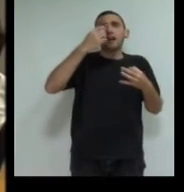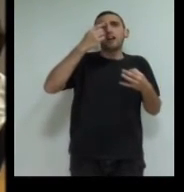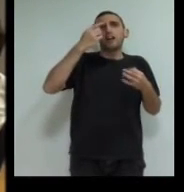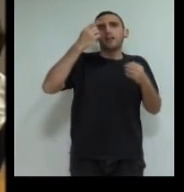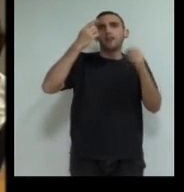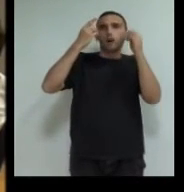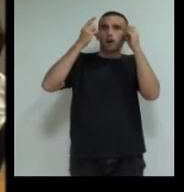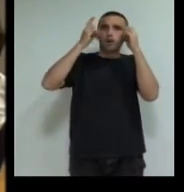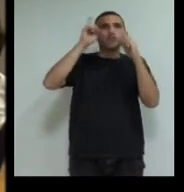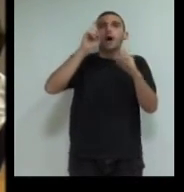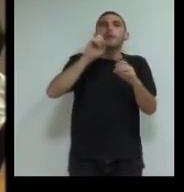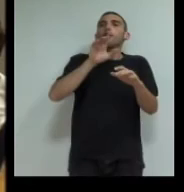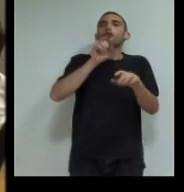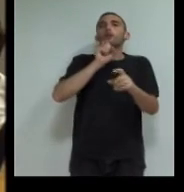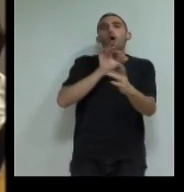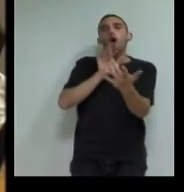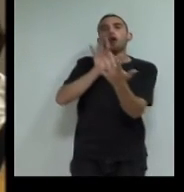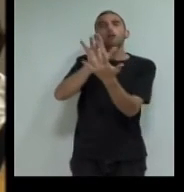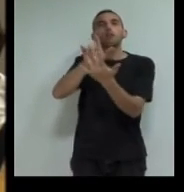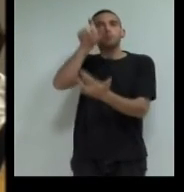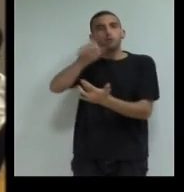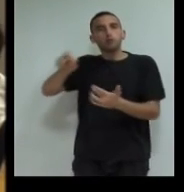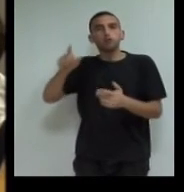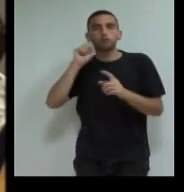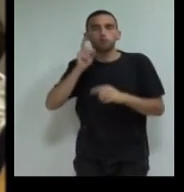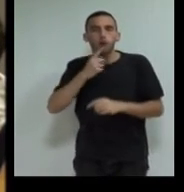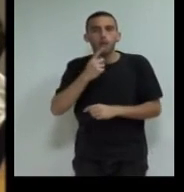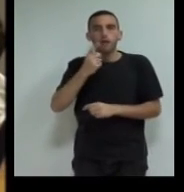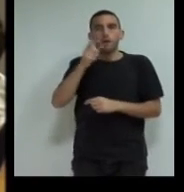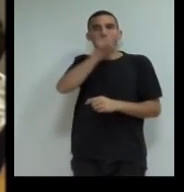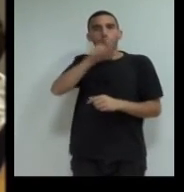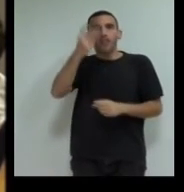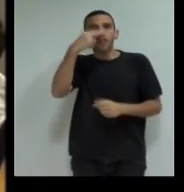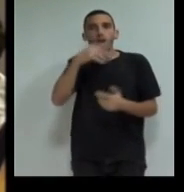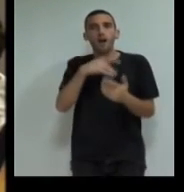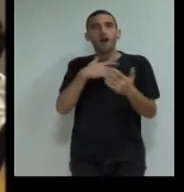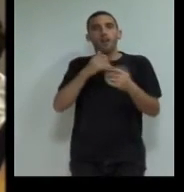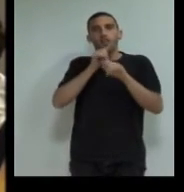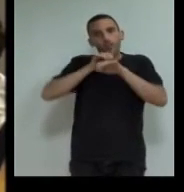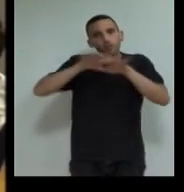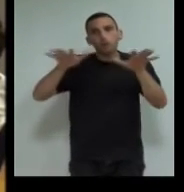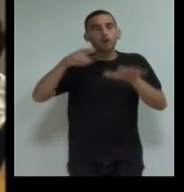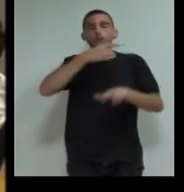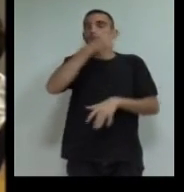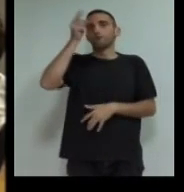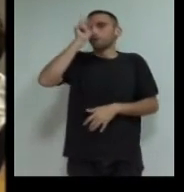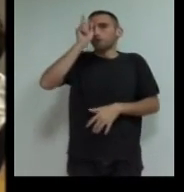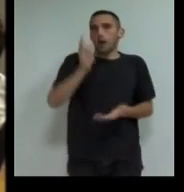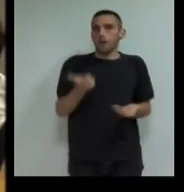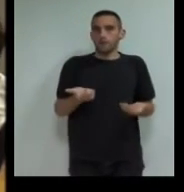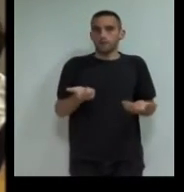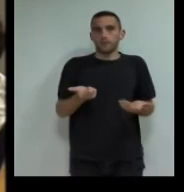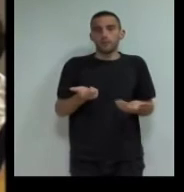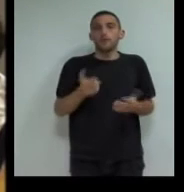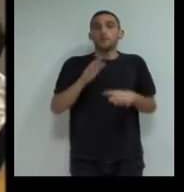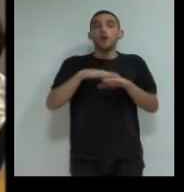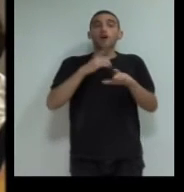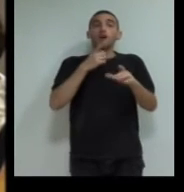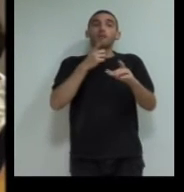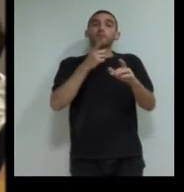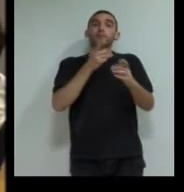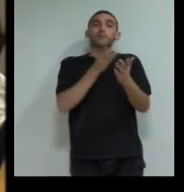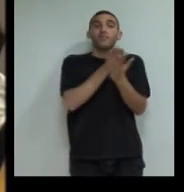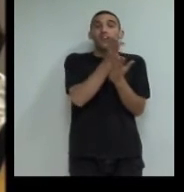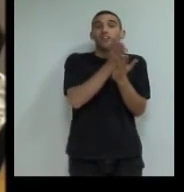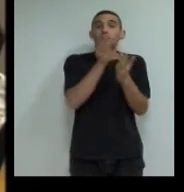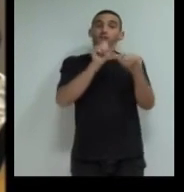dirigirse a un público sordo, porque no saben cómo dirigirse a un público ciego, porque los canales habituales no sirven. Entonces, el